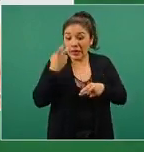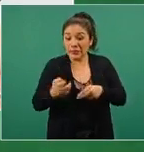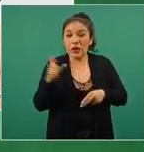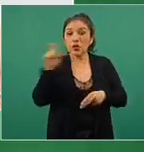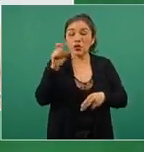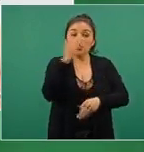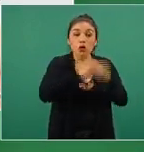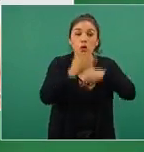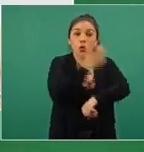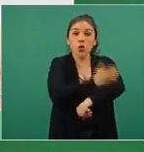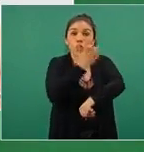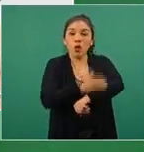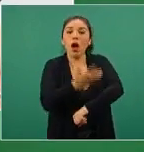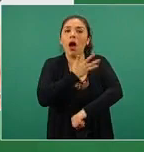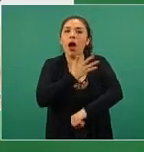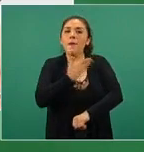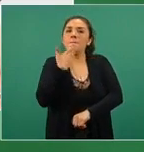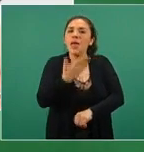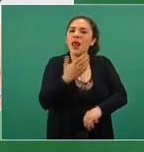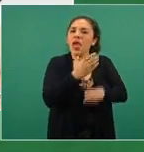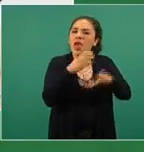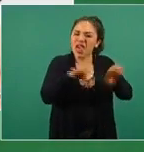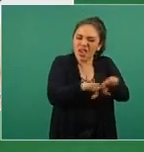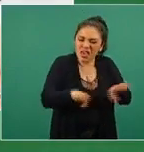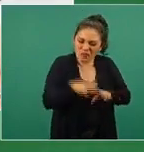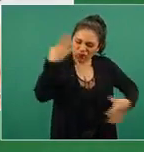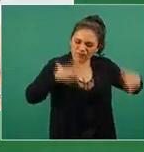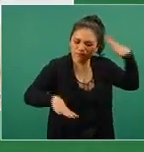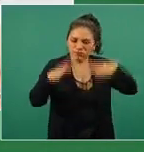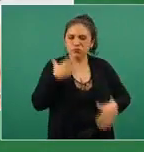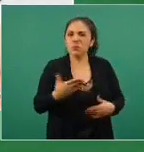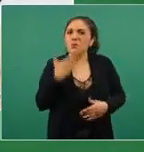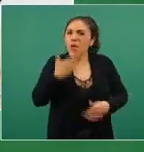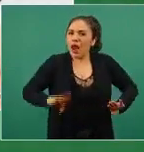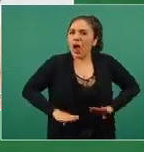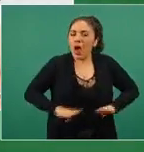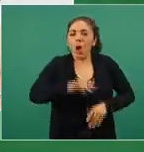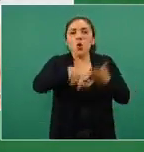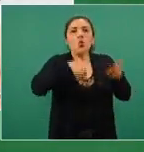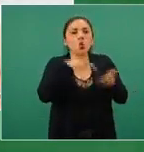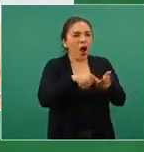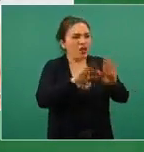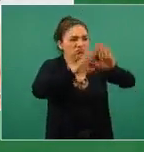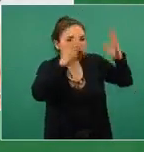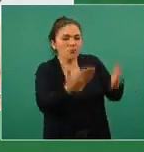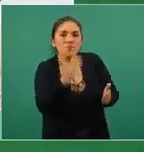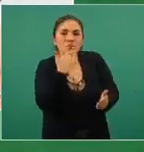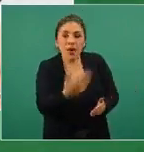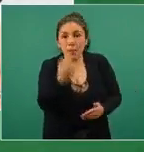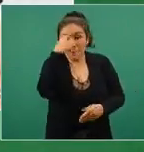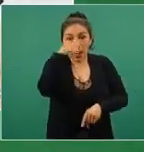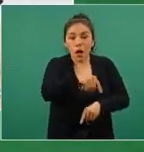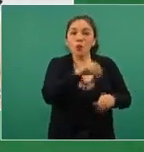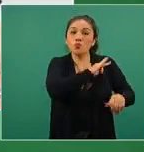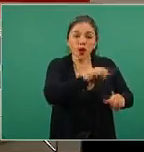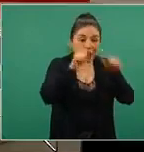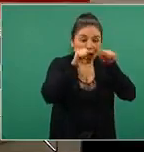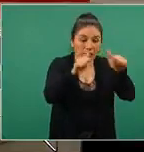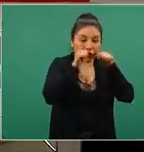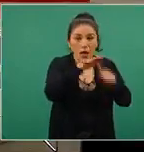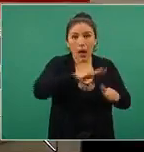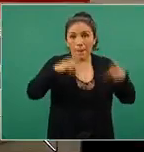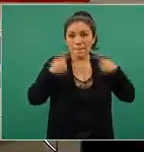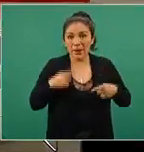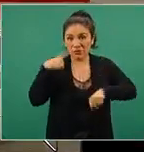mis compañeros cuenten con el equipo adecuado en los lugares adecuados en los que estén prestando el